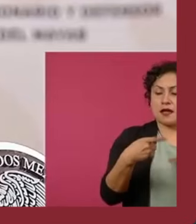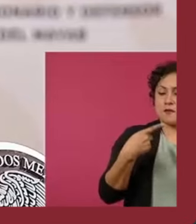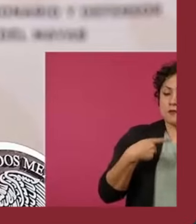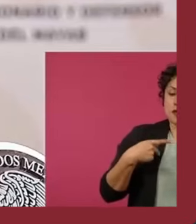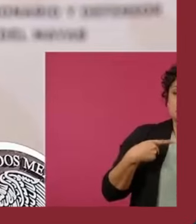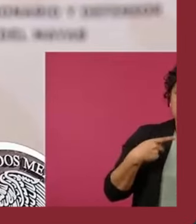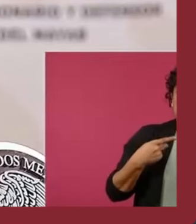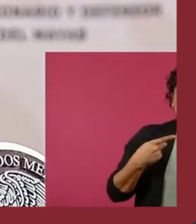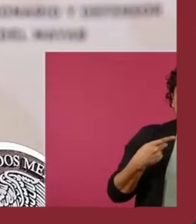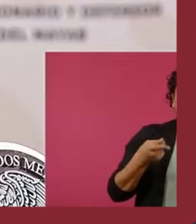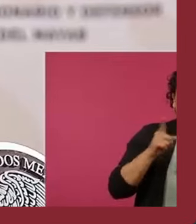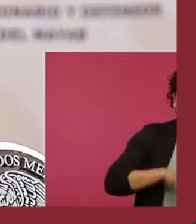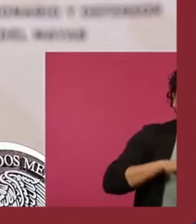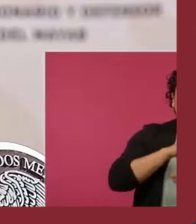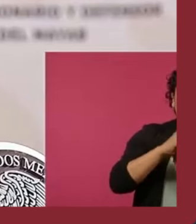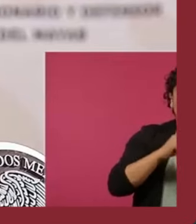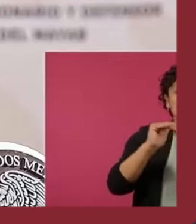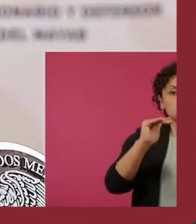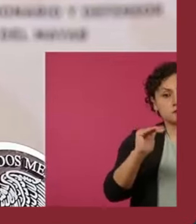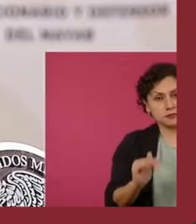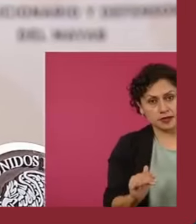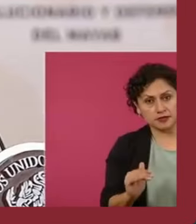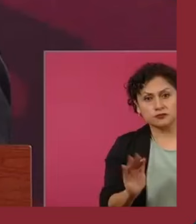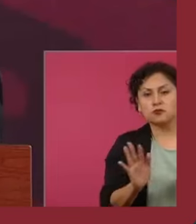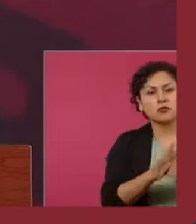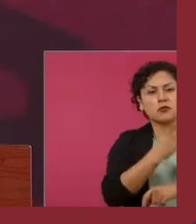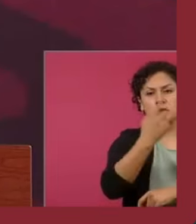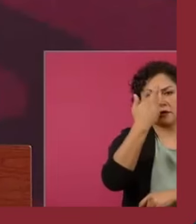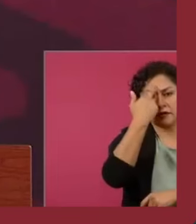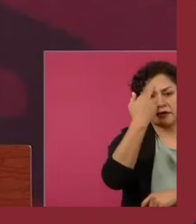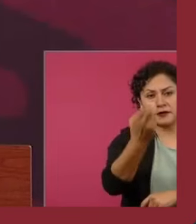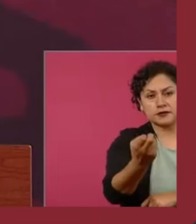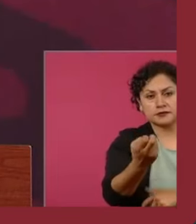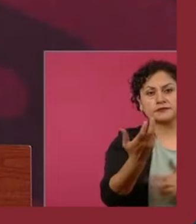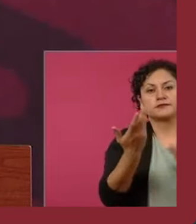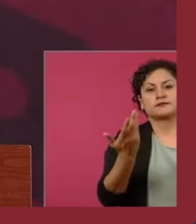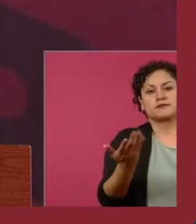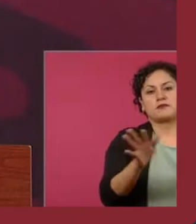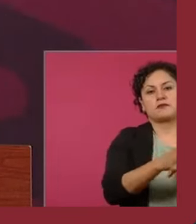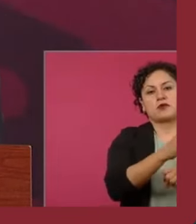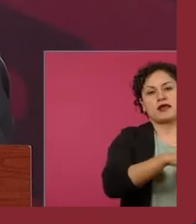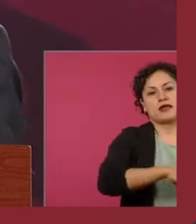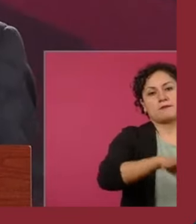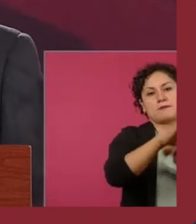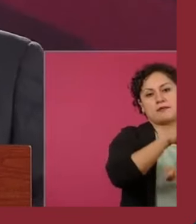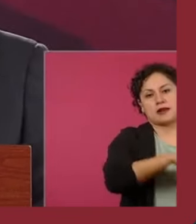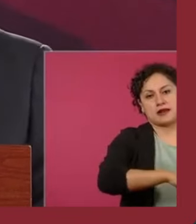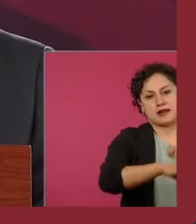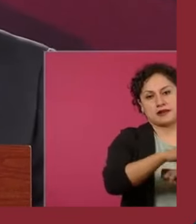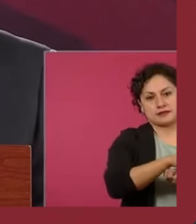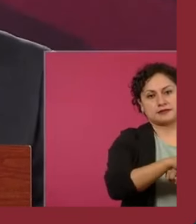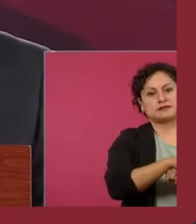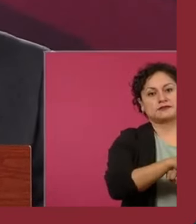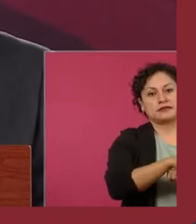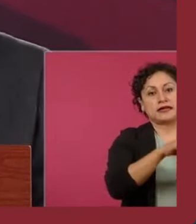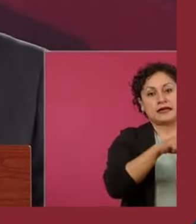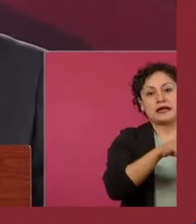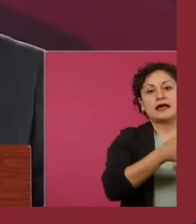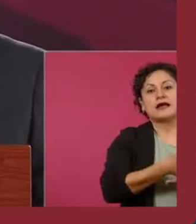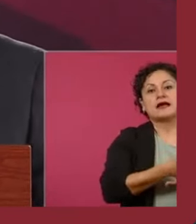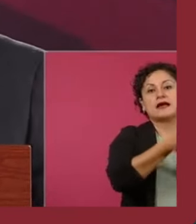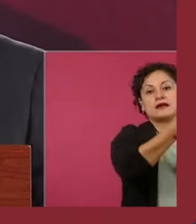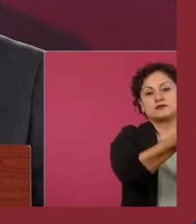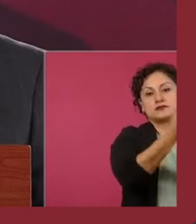como Calica. Esta empresa ha sobreexplotado los bancos de piedra triturada, arena y grava para trasladarlos a Estados